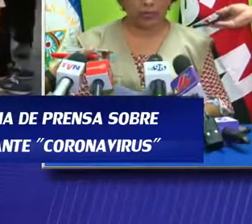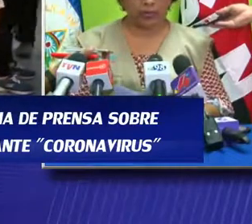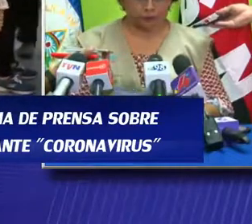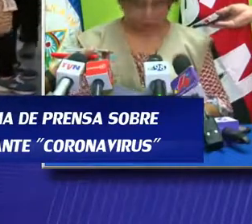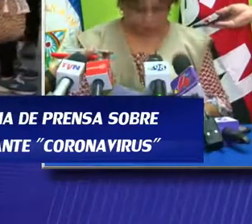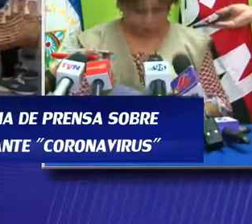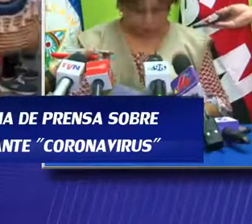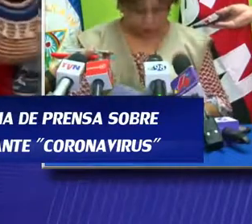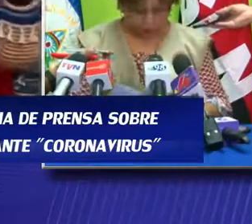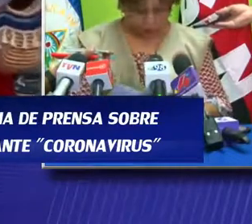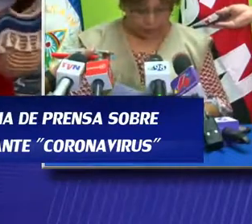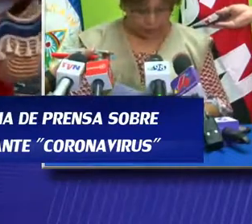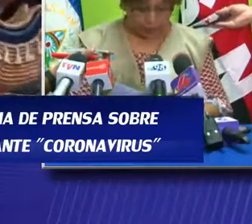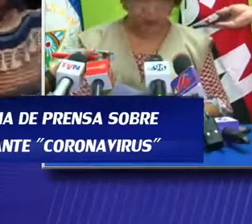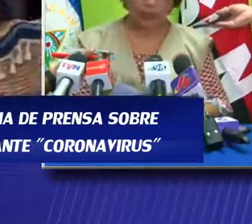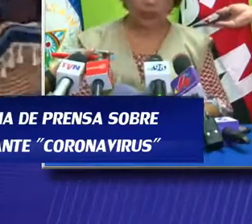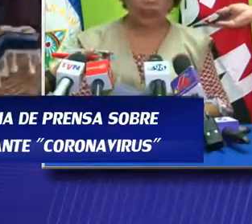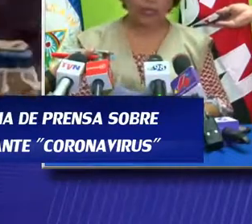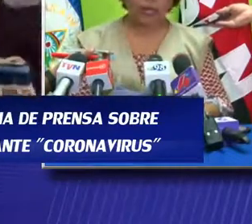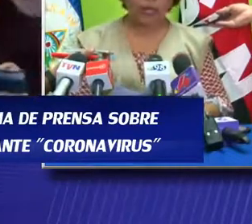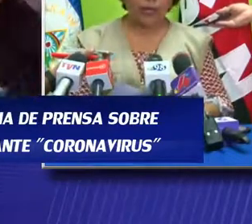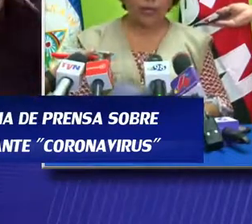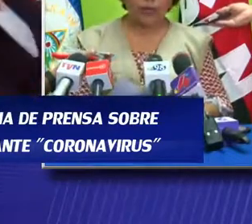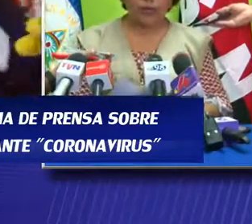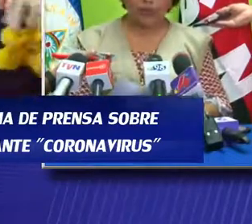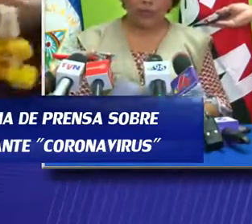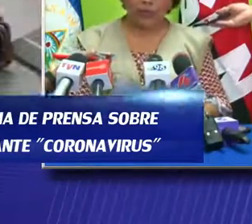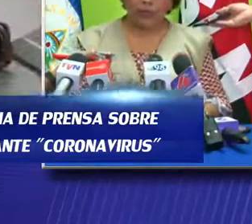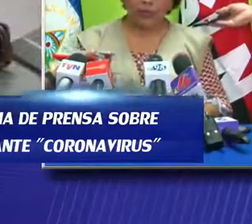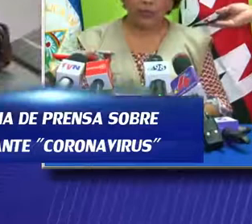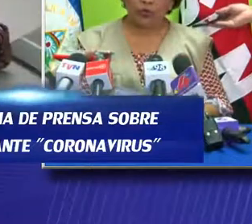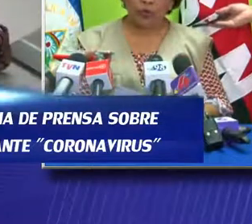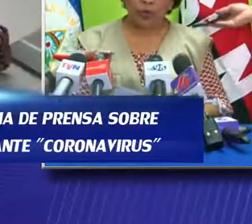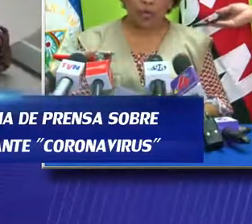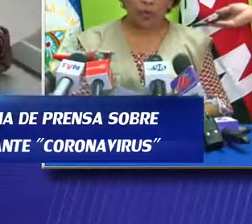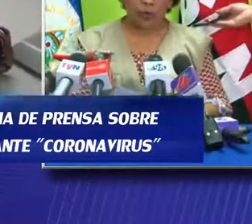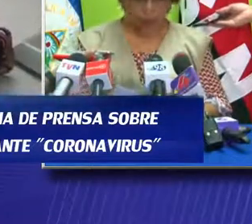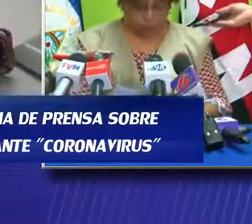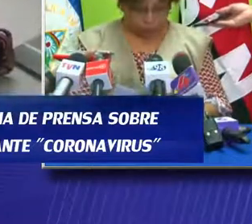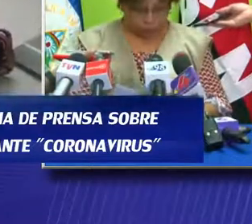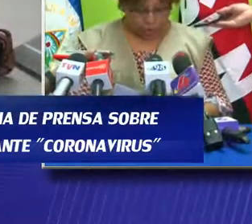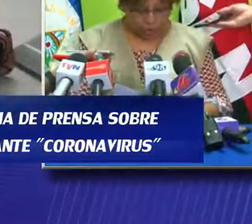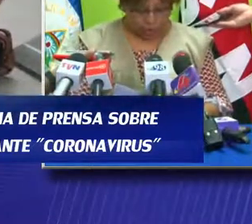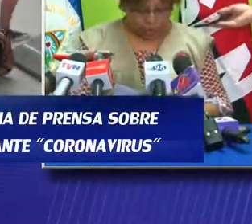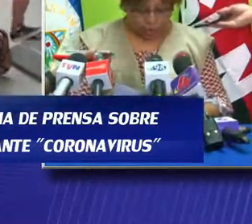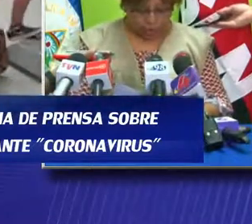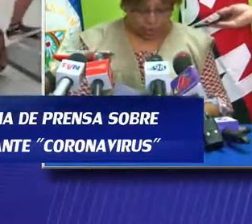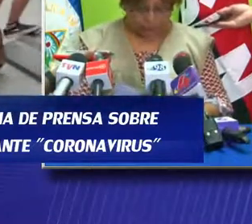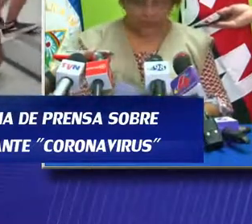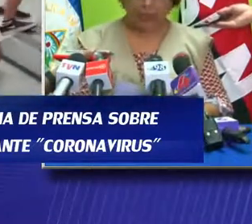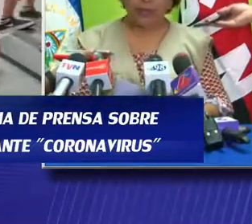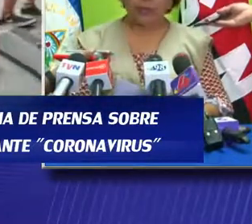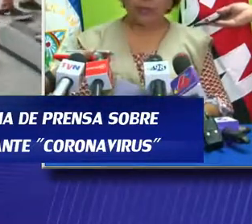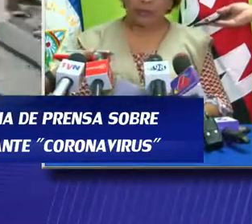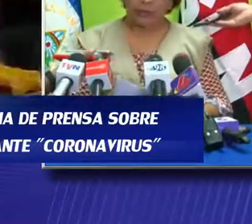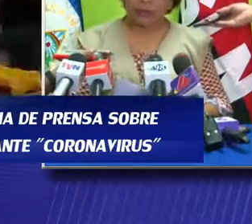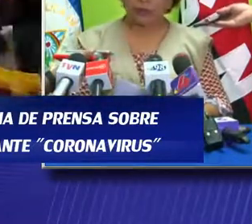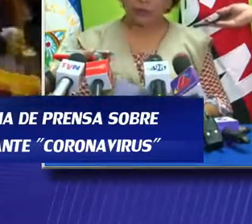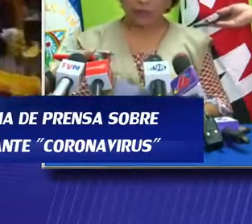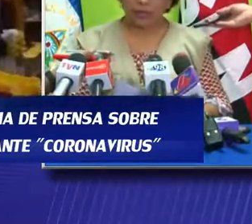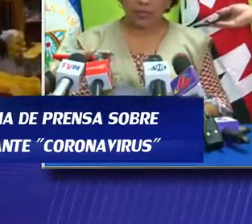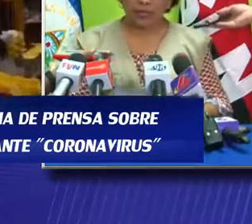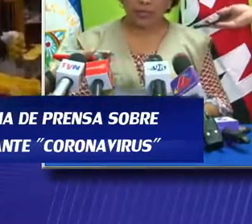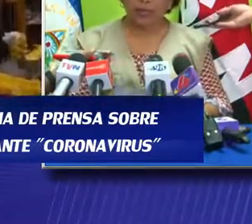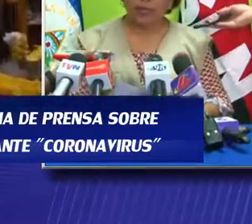Costa Rica. Entonces, es muy importante los procesos que tenemos nosotros en cuanto a la necesidad de mantener